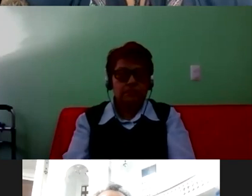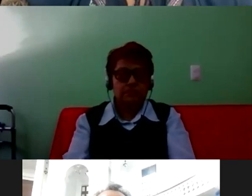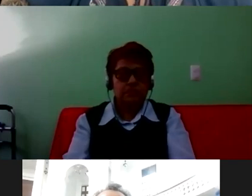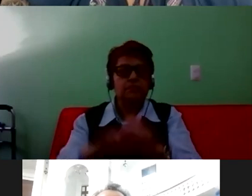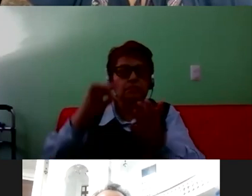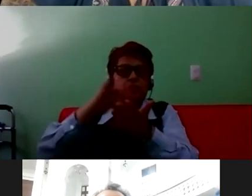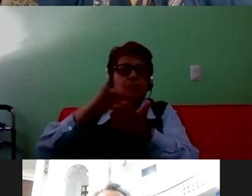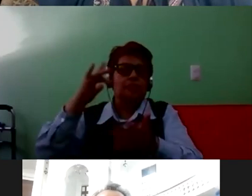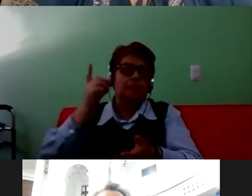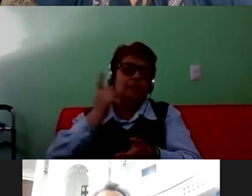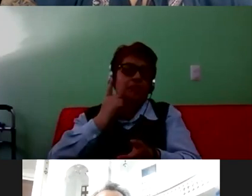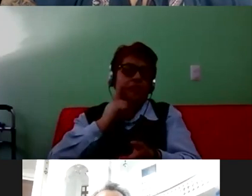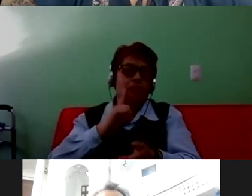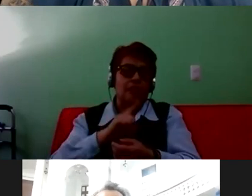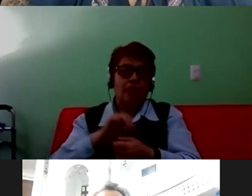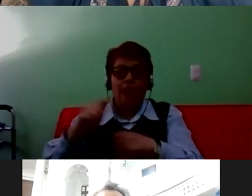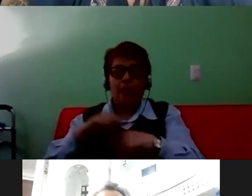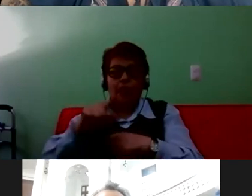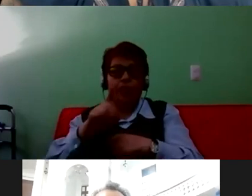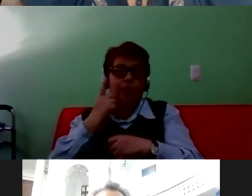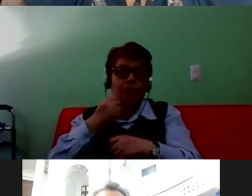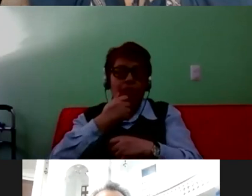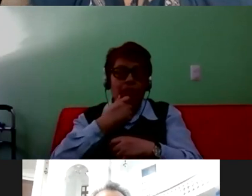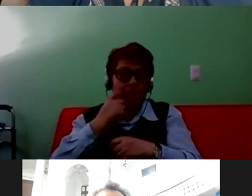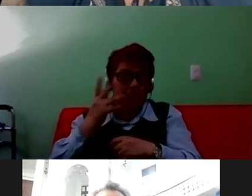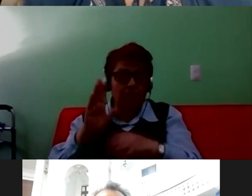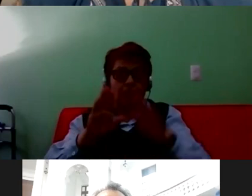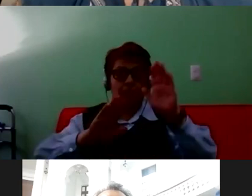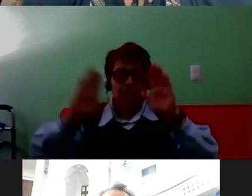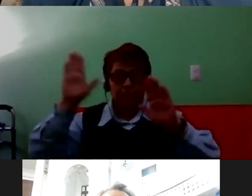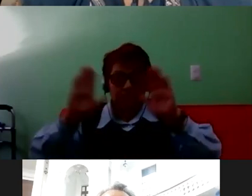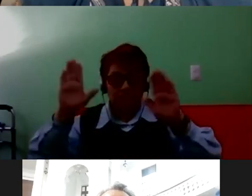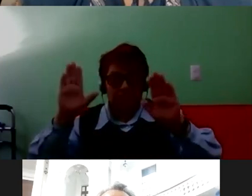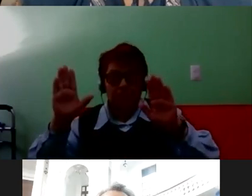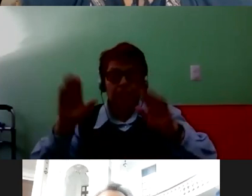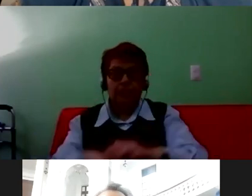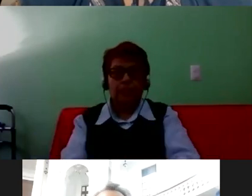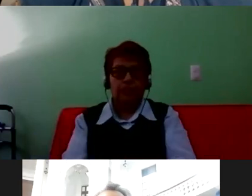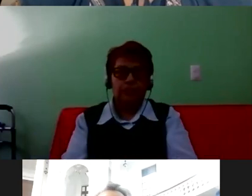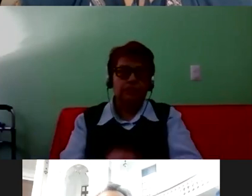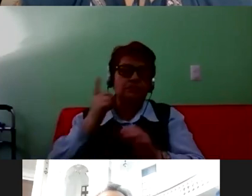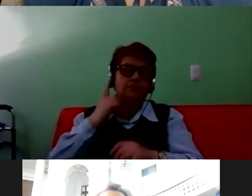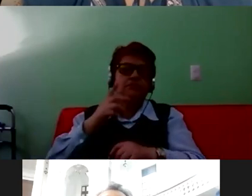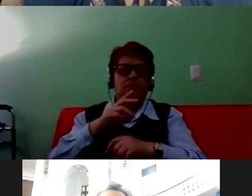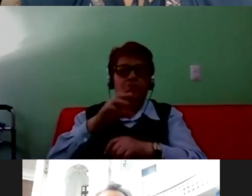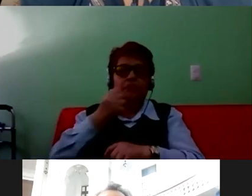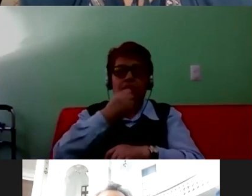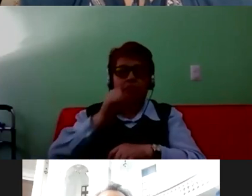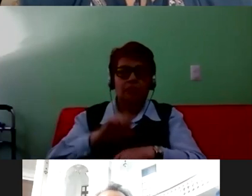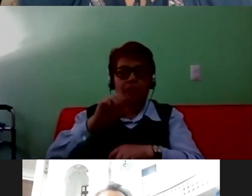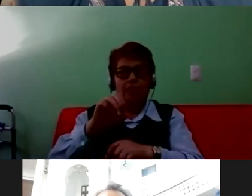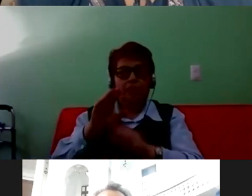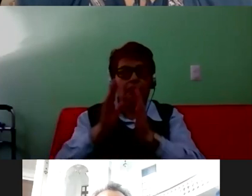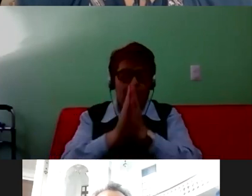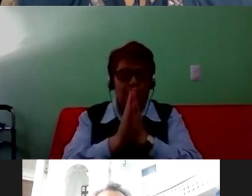Gracias, diputada. ¿Algún diputado o diputada desea hacer uso de la voz? Diputado secretario, por favor.